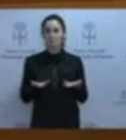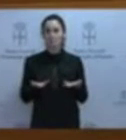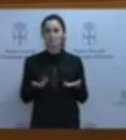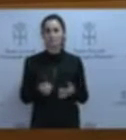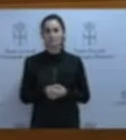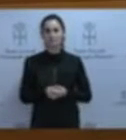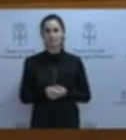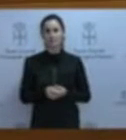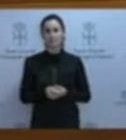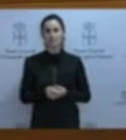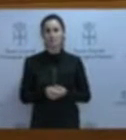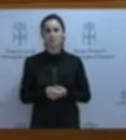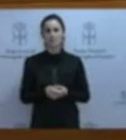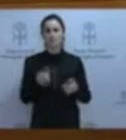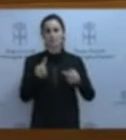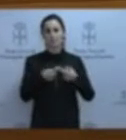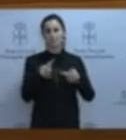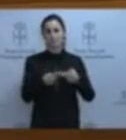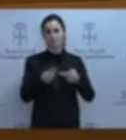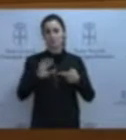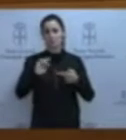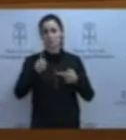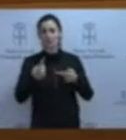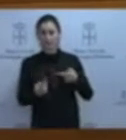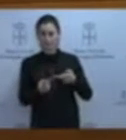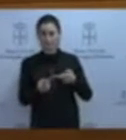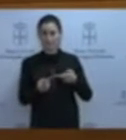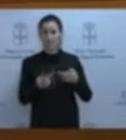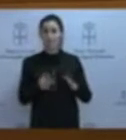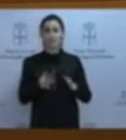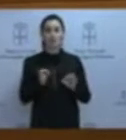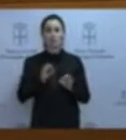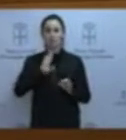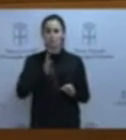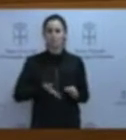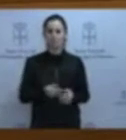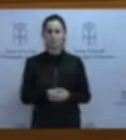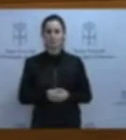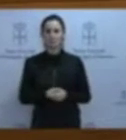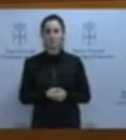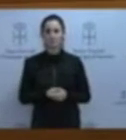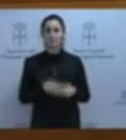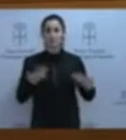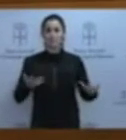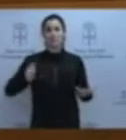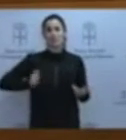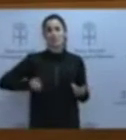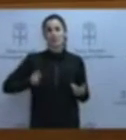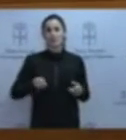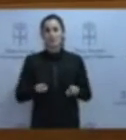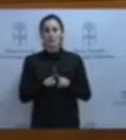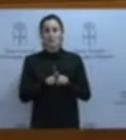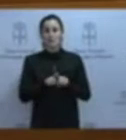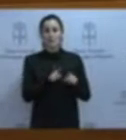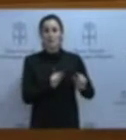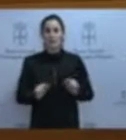precisamente estas dos variables, pero eso sí, a golpe de martillo. Es habitual el debate sobre